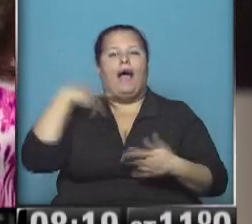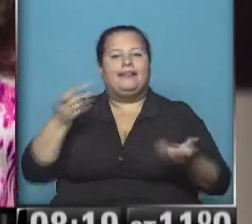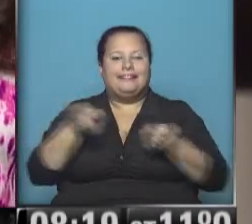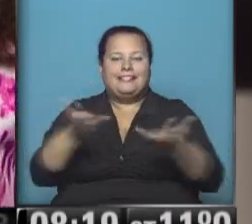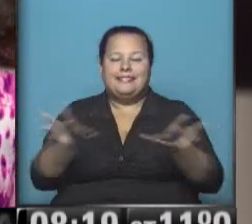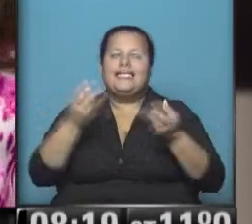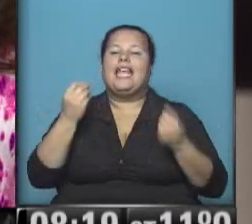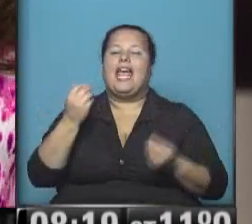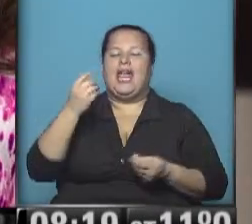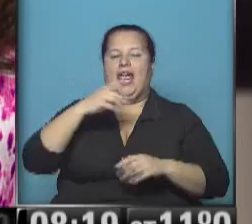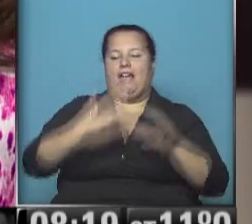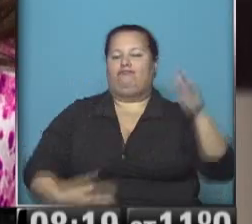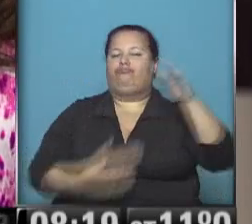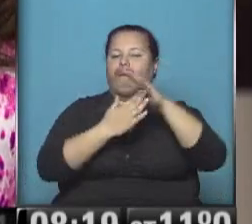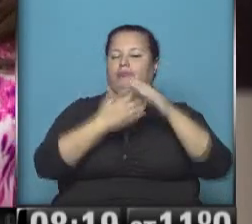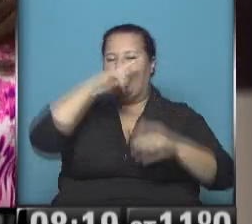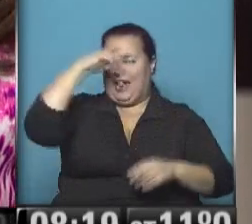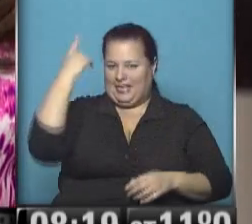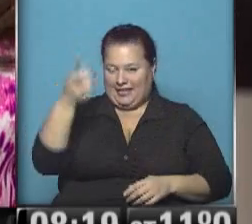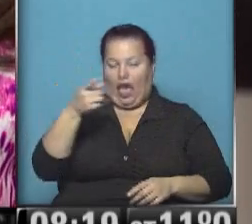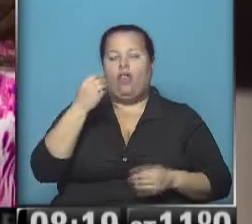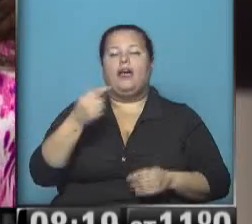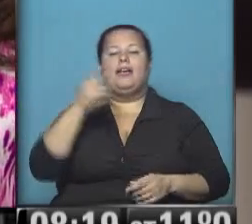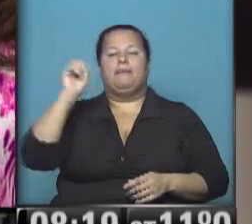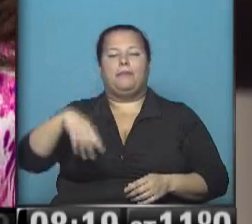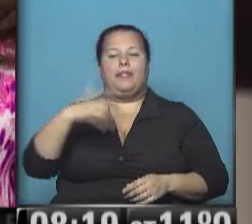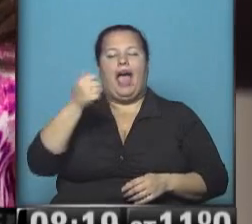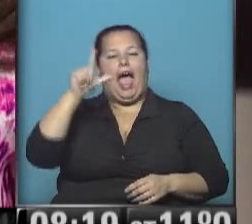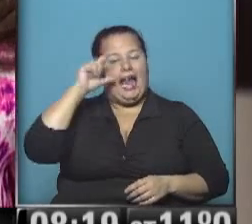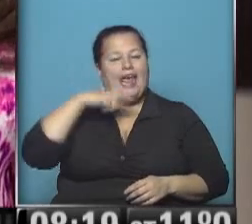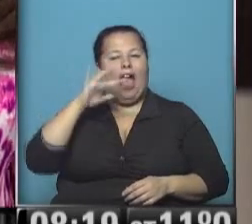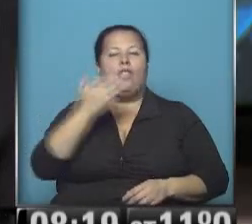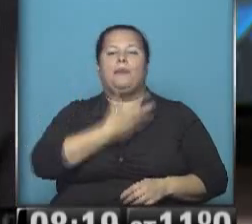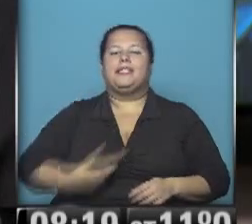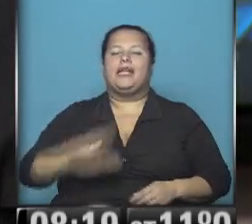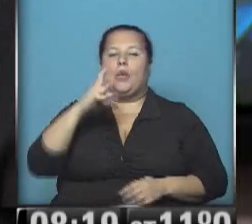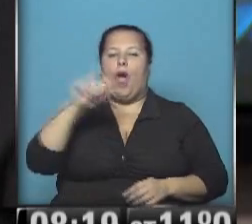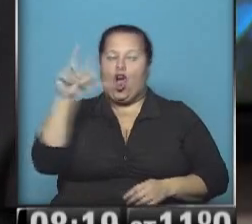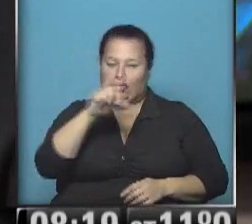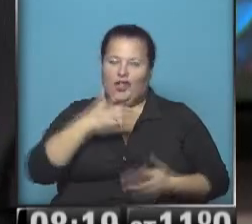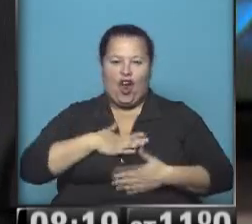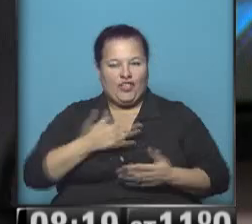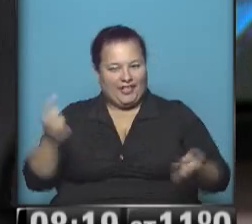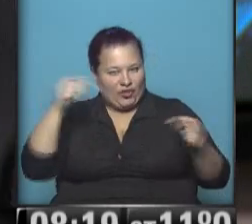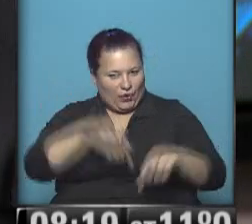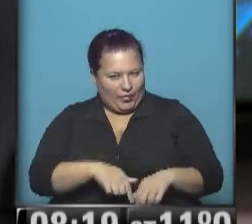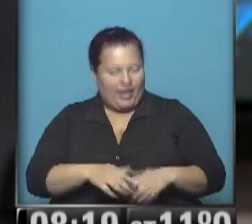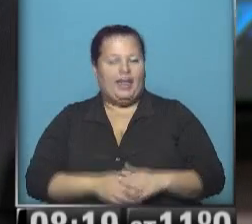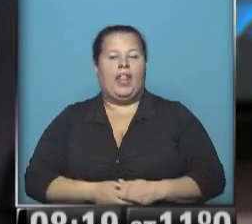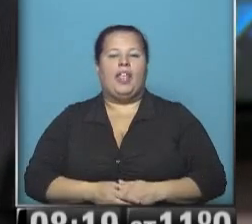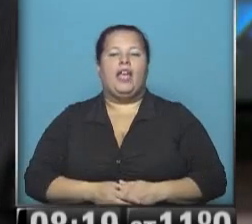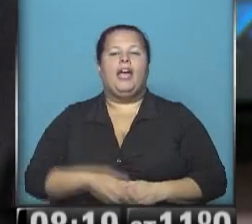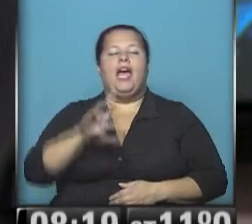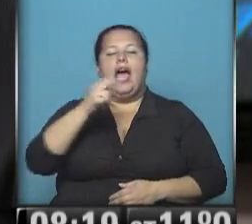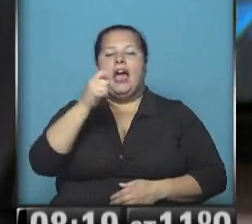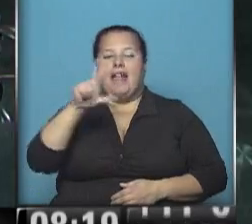por parte de las autoridades nacionales está con nosotros alejandro vanoli el titular del banco central un placer que nos acompañe y